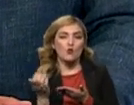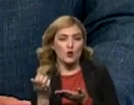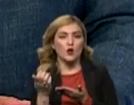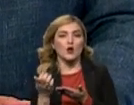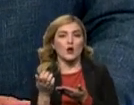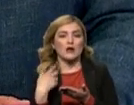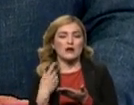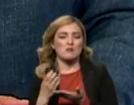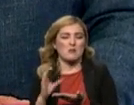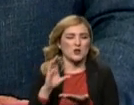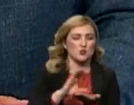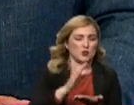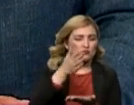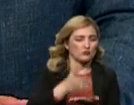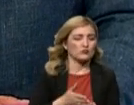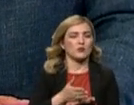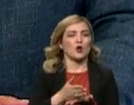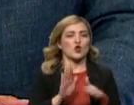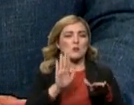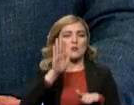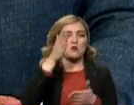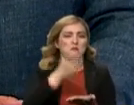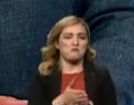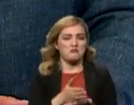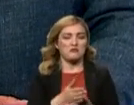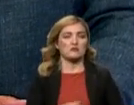de partidas y terminación de nombramientos.